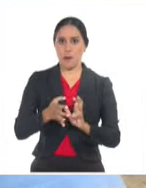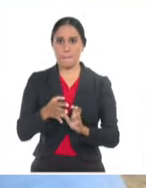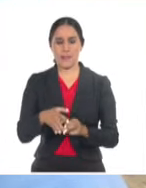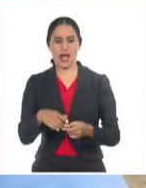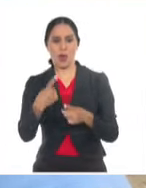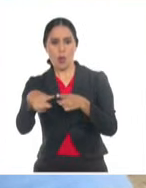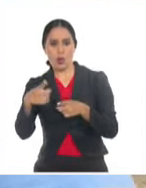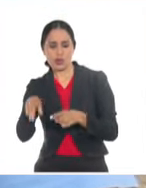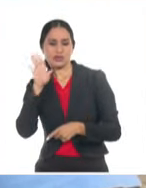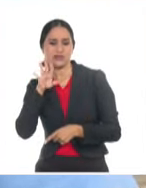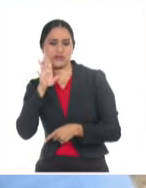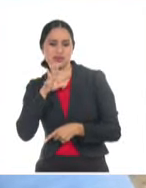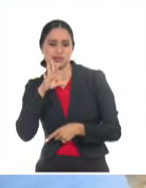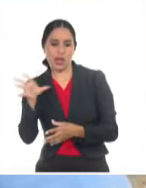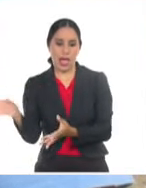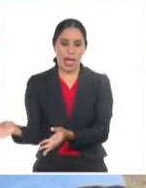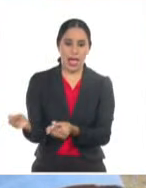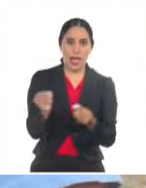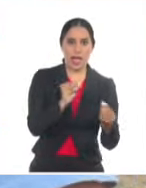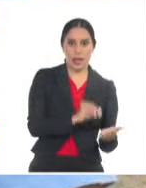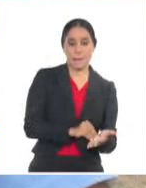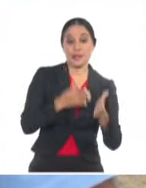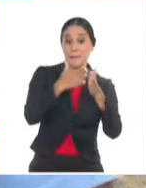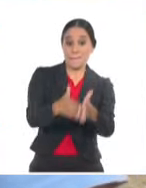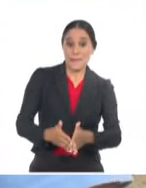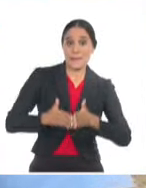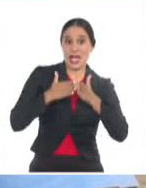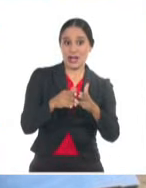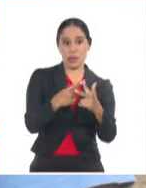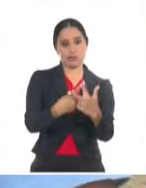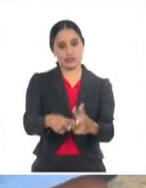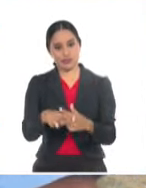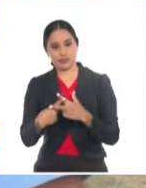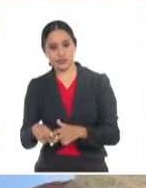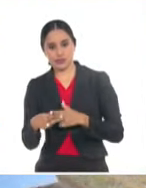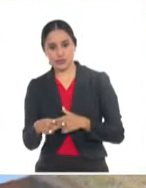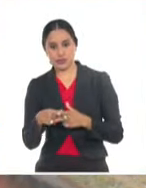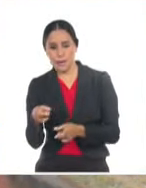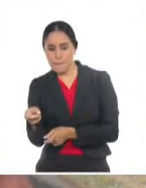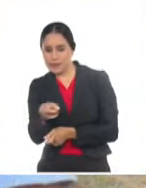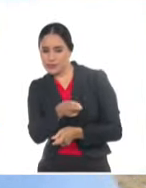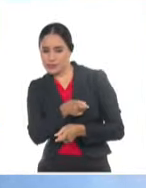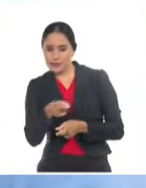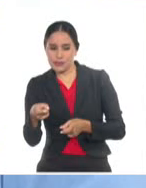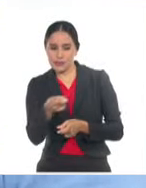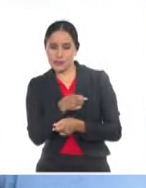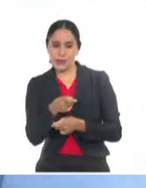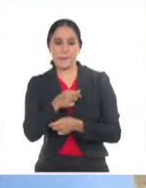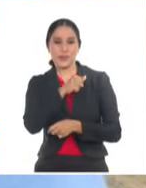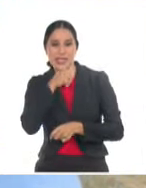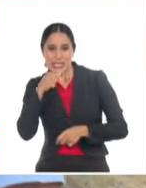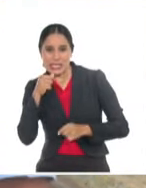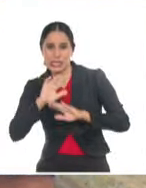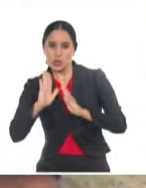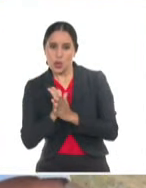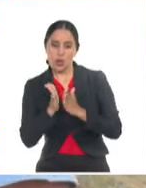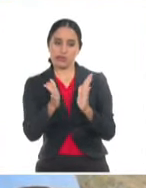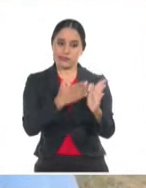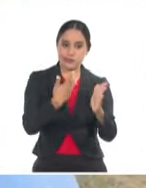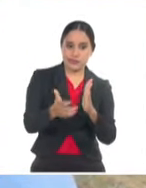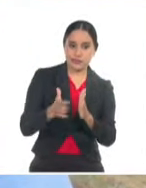barcos cuando van a reparar, ellos se fondean allí, solicitan el servicio de nosotros a través del comercial y nosotros nos dirigimos